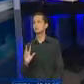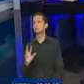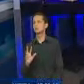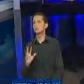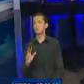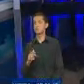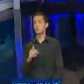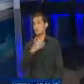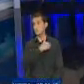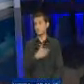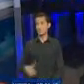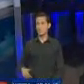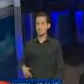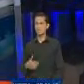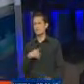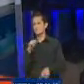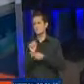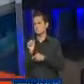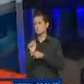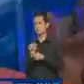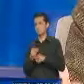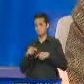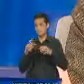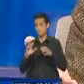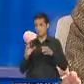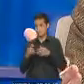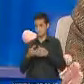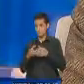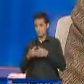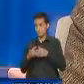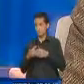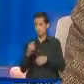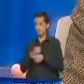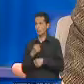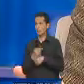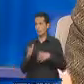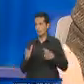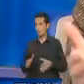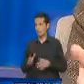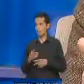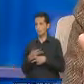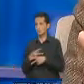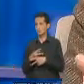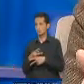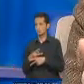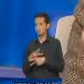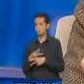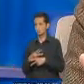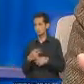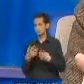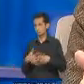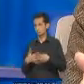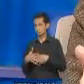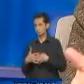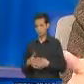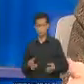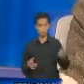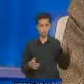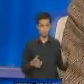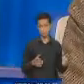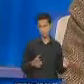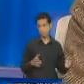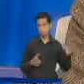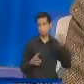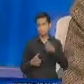Hurtado, se unió la Federación de Cámaras de la Producción. A una huelga nacional de trabajadores se unía,